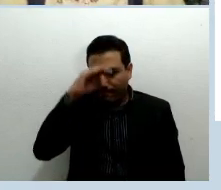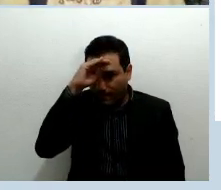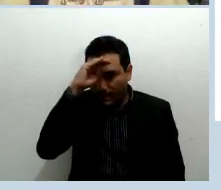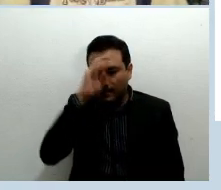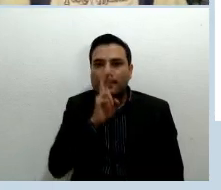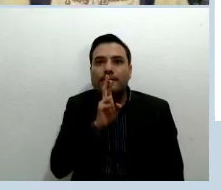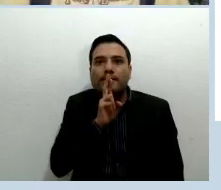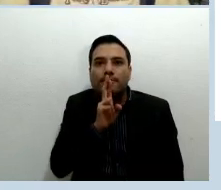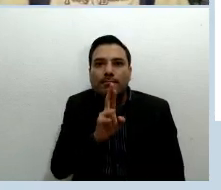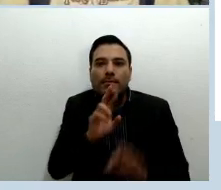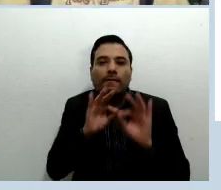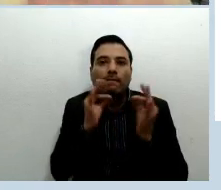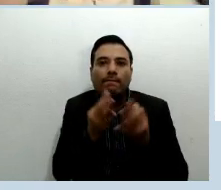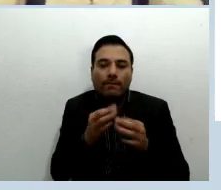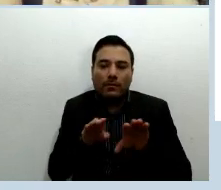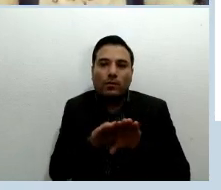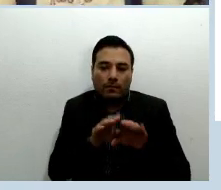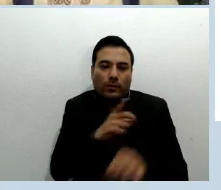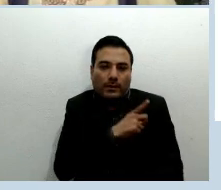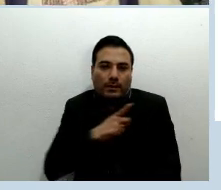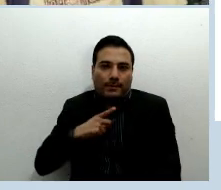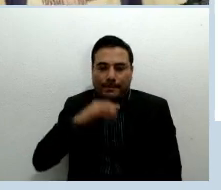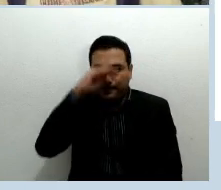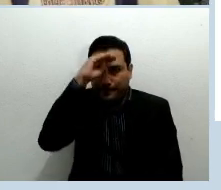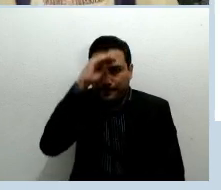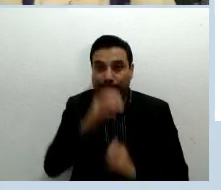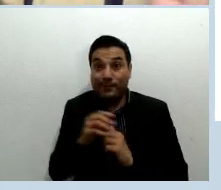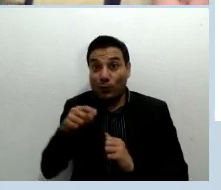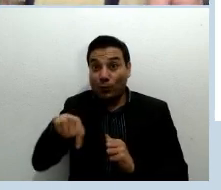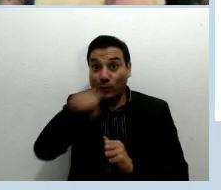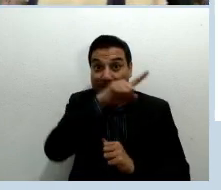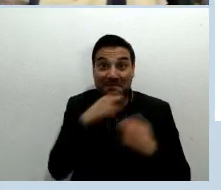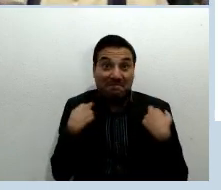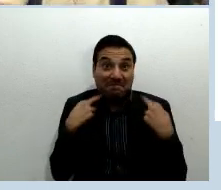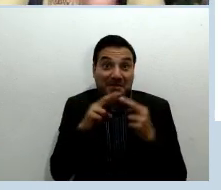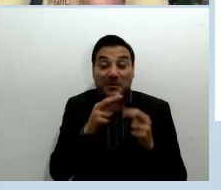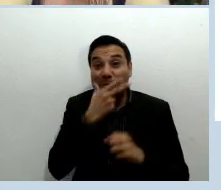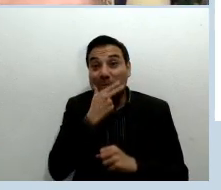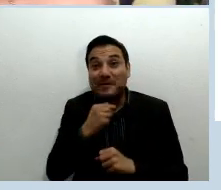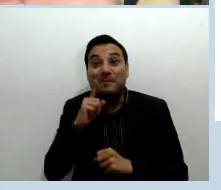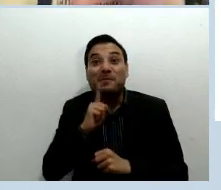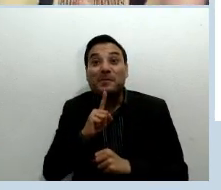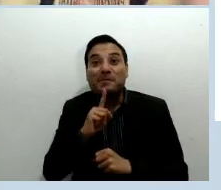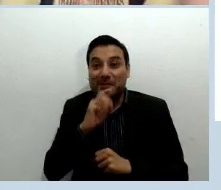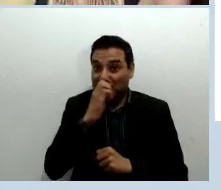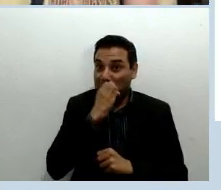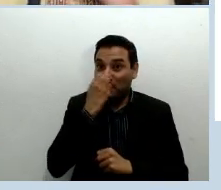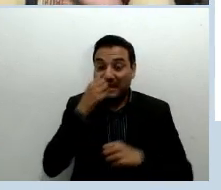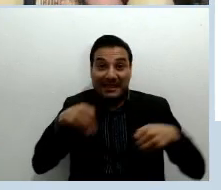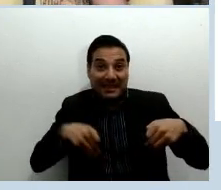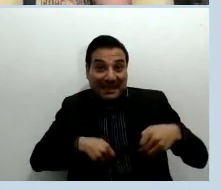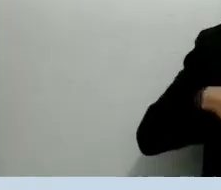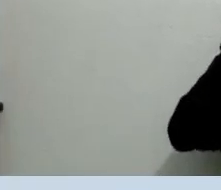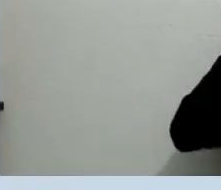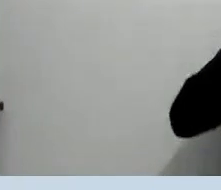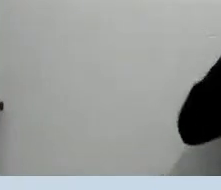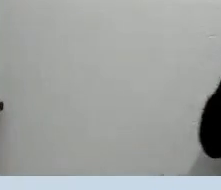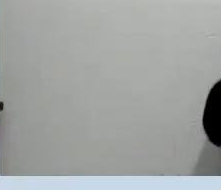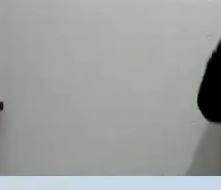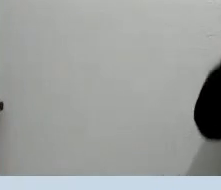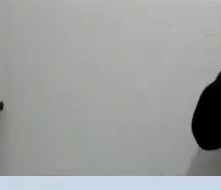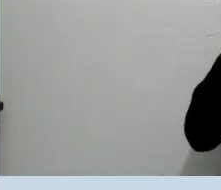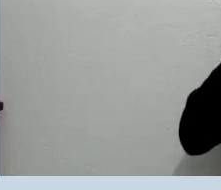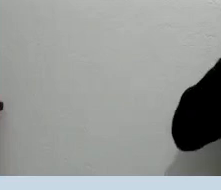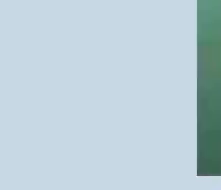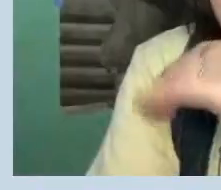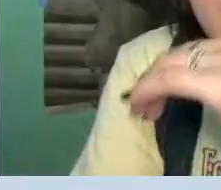tenemos eh igual si nos están viendo maestras o maestros de las escuelas de teatro de cualquier otra escuela Pues aquí hay